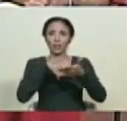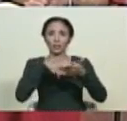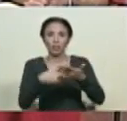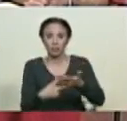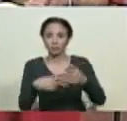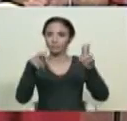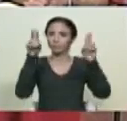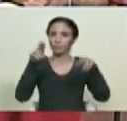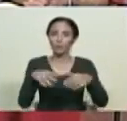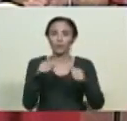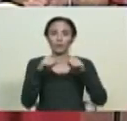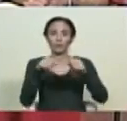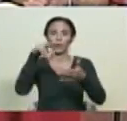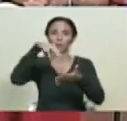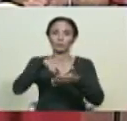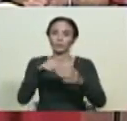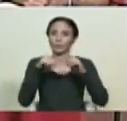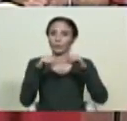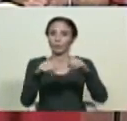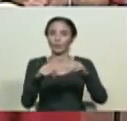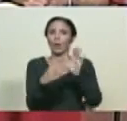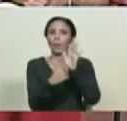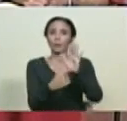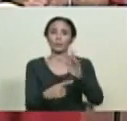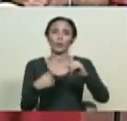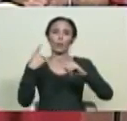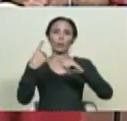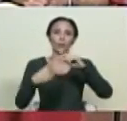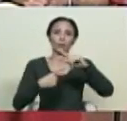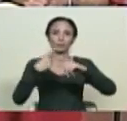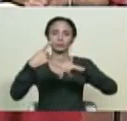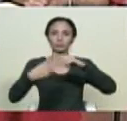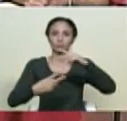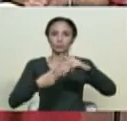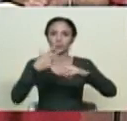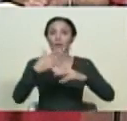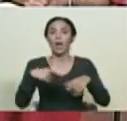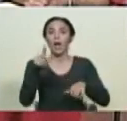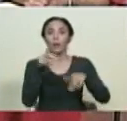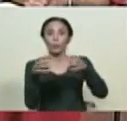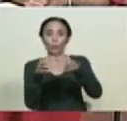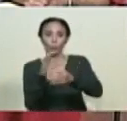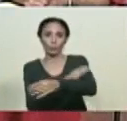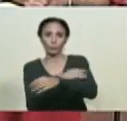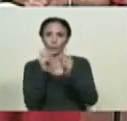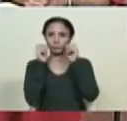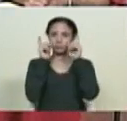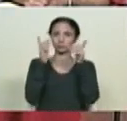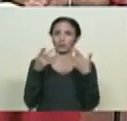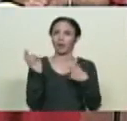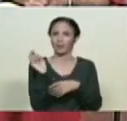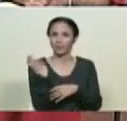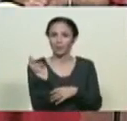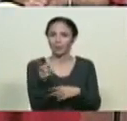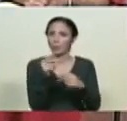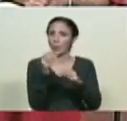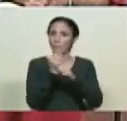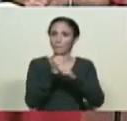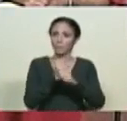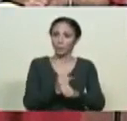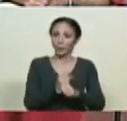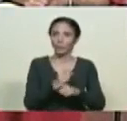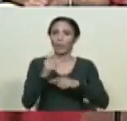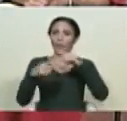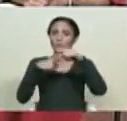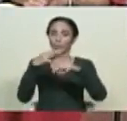bajo ninguna circunstancia, lo ha demostrado una y otra vez. Para la derecha son sorpresas y nosotros estamos esperando que en un